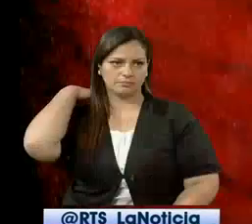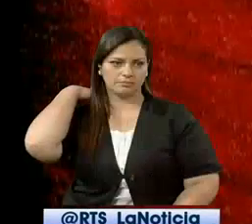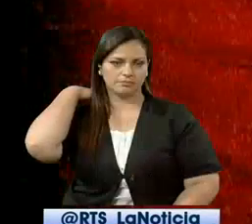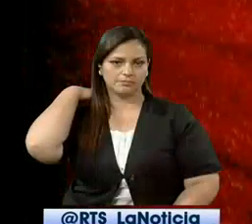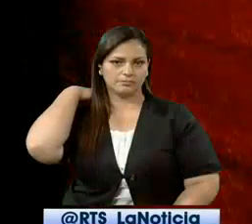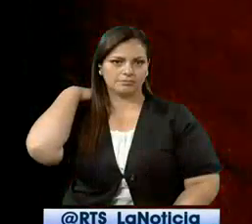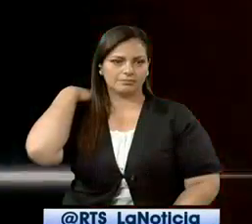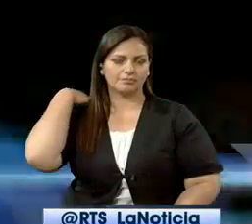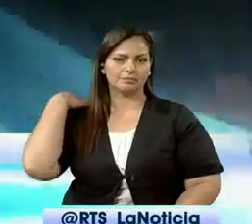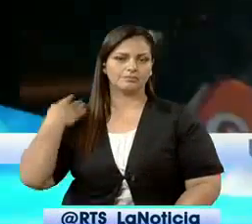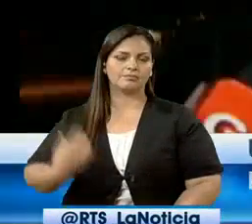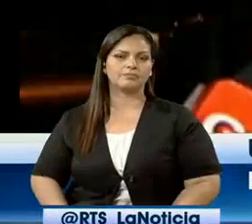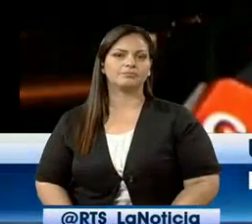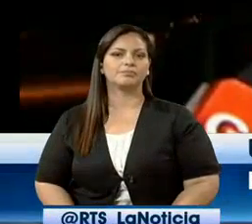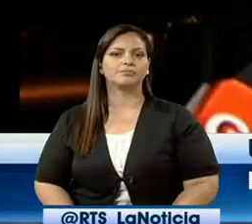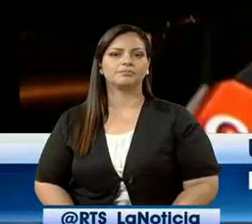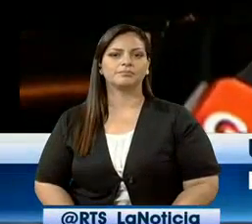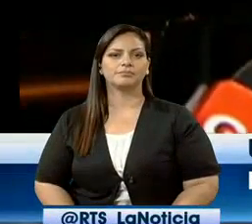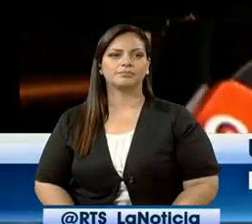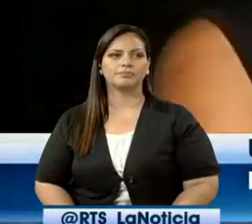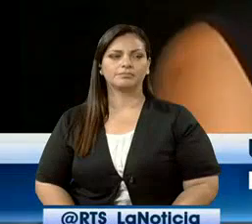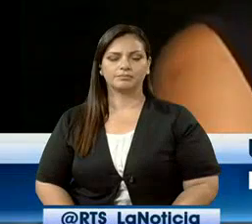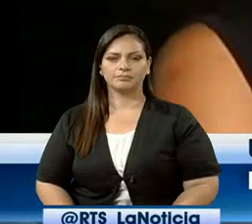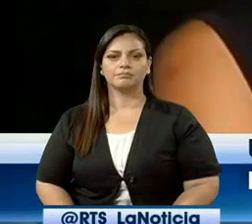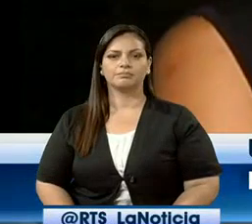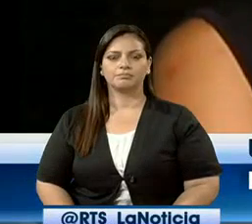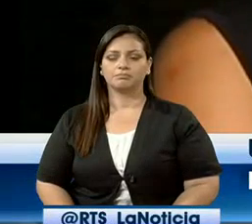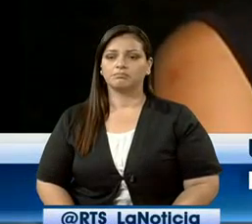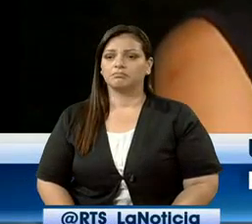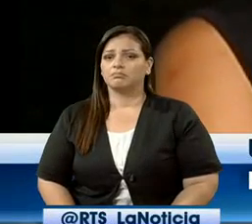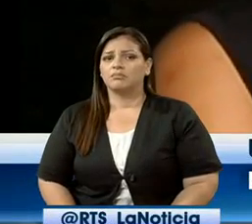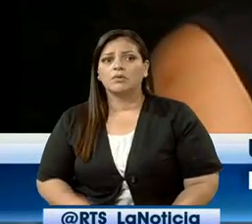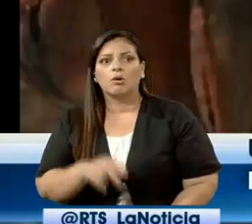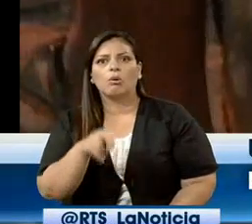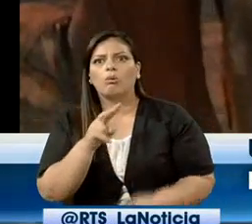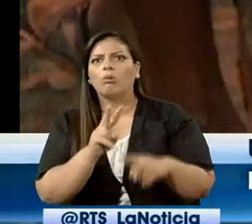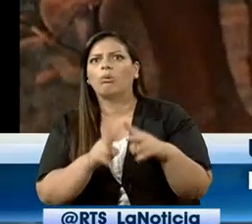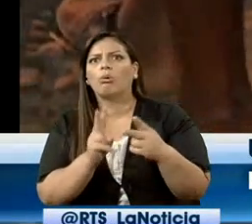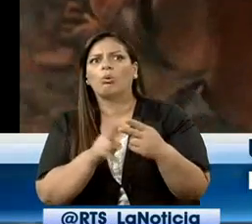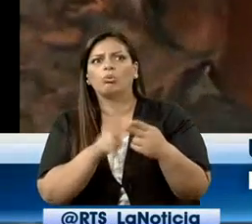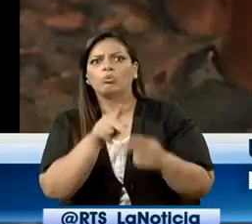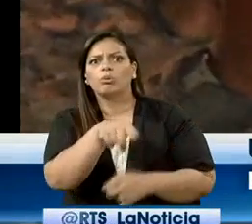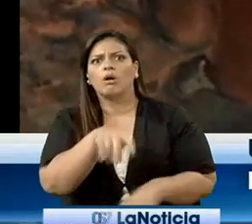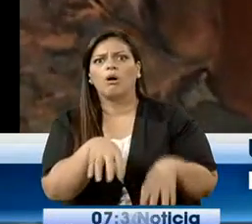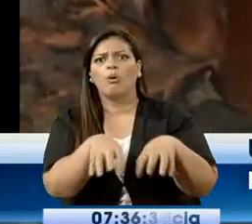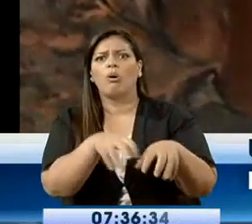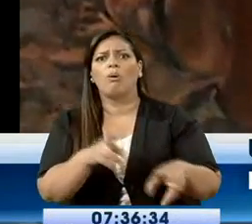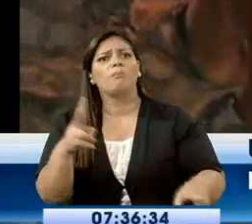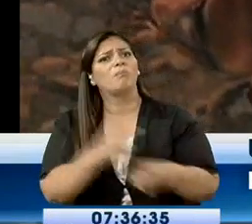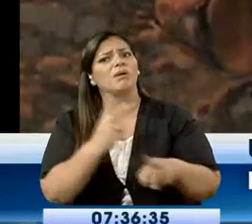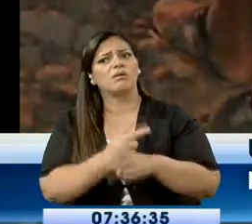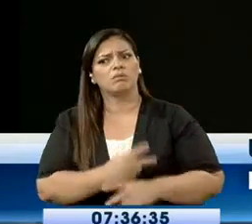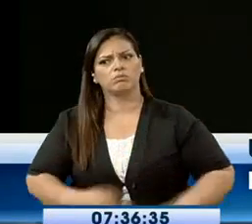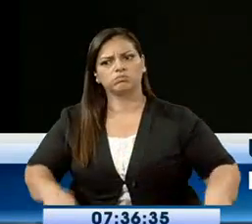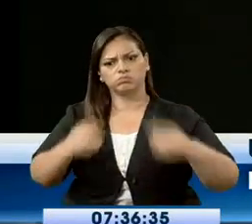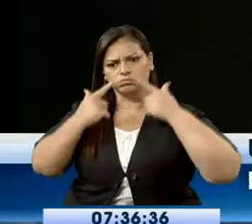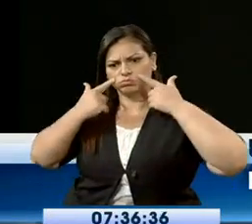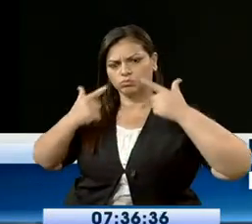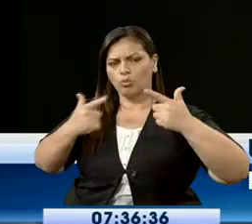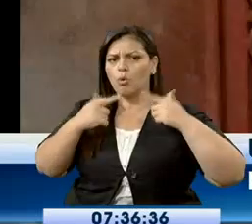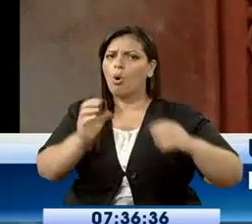cómo está el brazo casi lo han arrancado. Por pedazo, dice. Esos perros son más peligrosos, tiene que tener más cuidado o si no mandar a otro